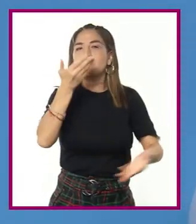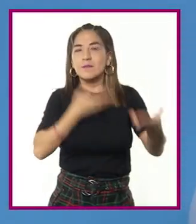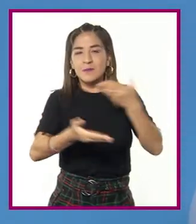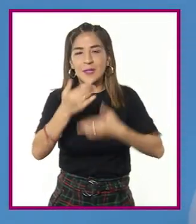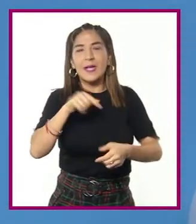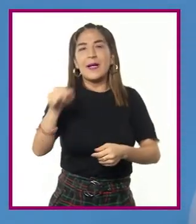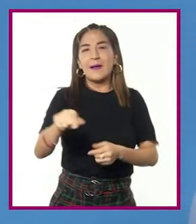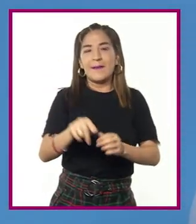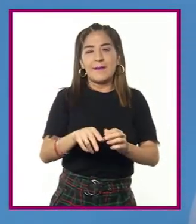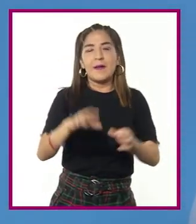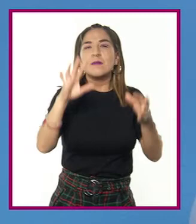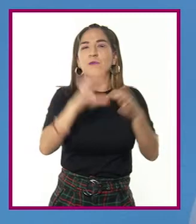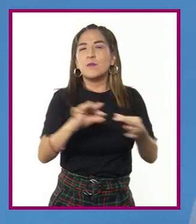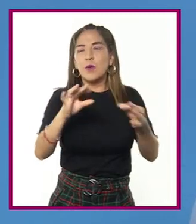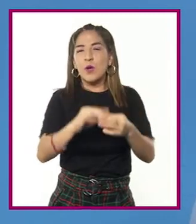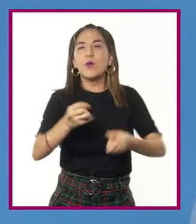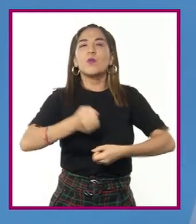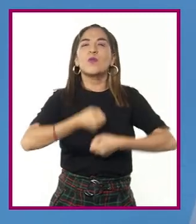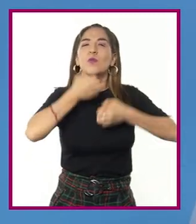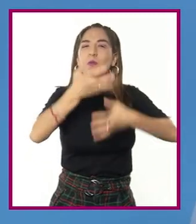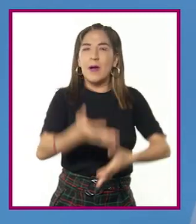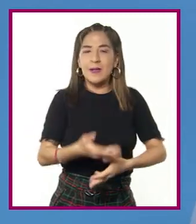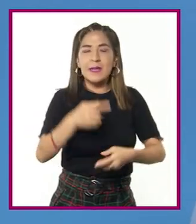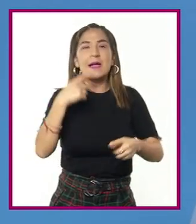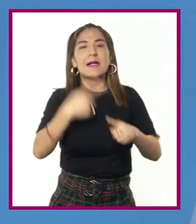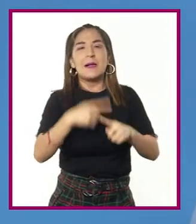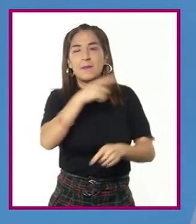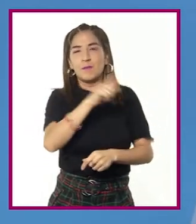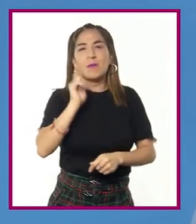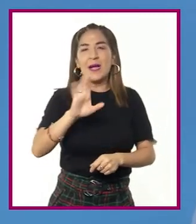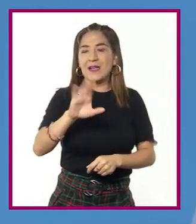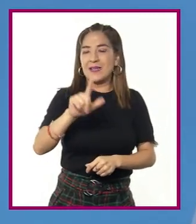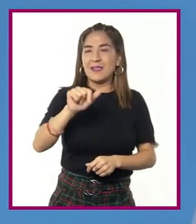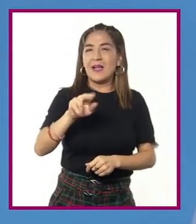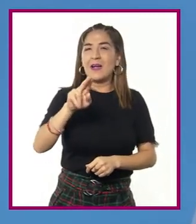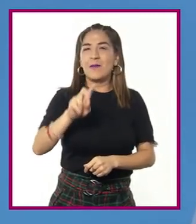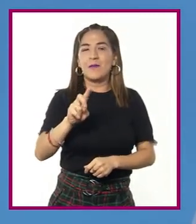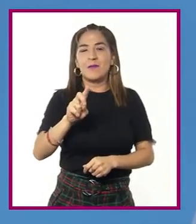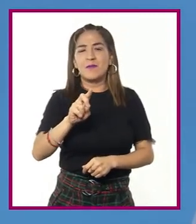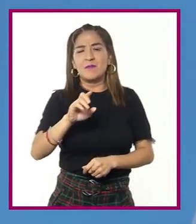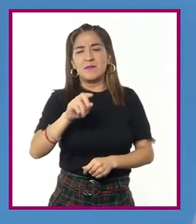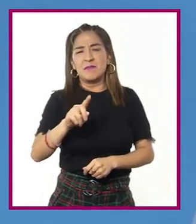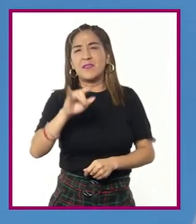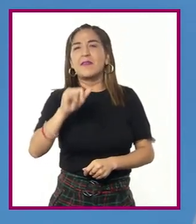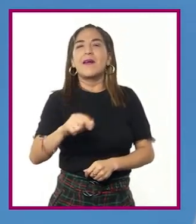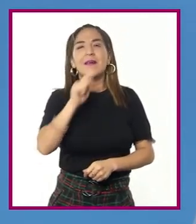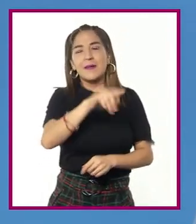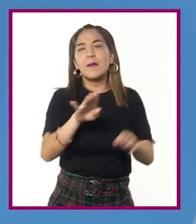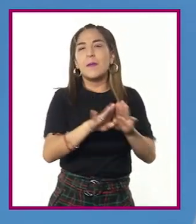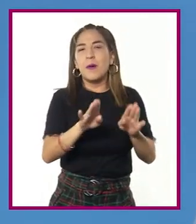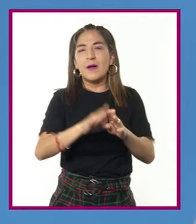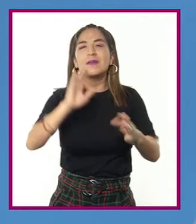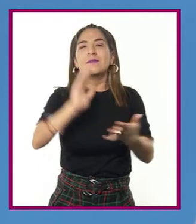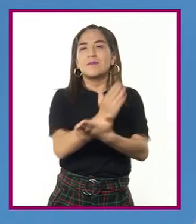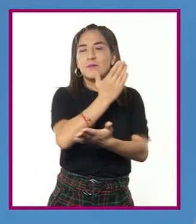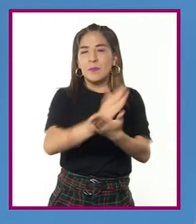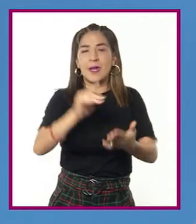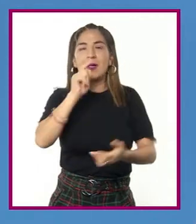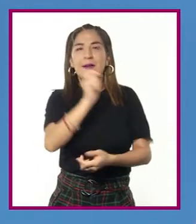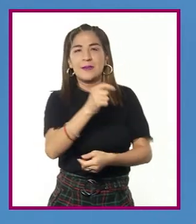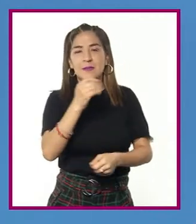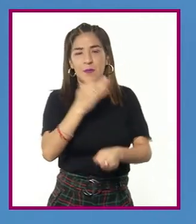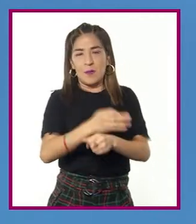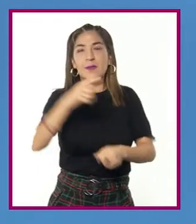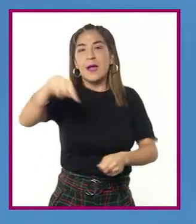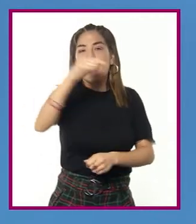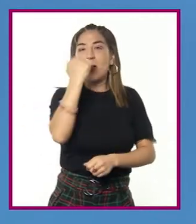el siguiente cuento, contado por Claudia Gómez, acerca de la división de poderes. Alumnas y